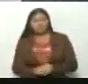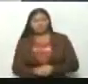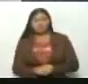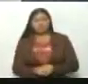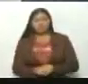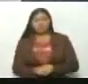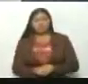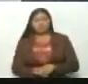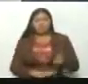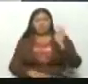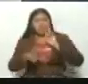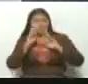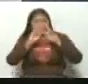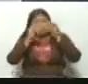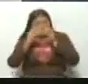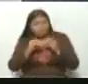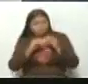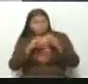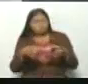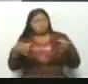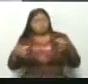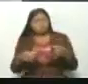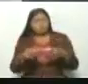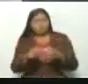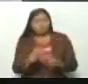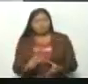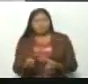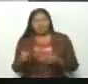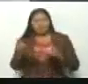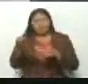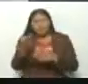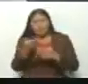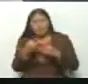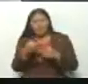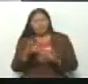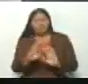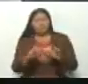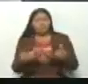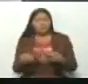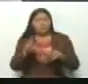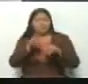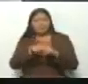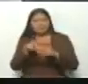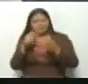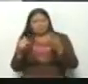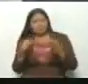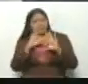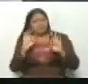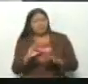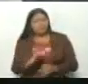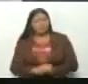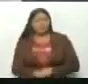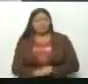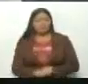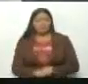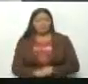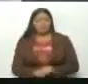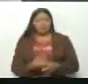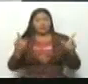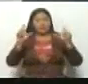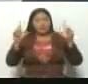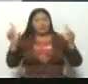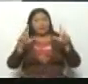pintura, impermeabilización, tanques de agua, bombonas, pupitres, sillas escolares, etcétera. Y en carteleras,